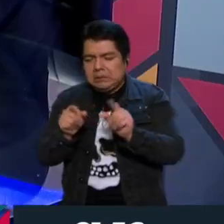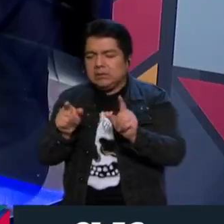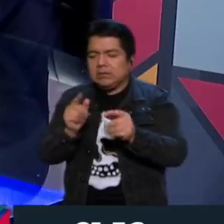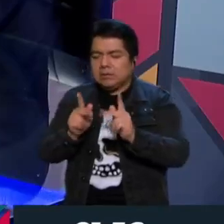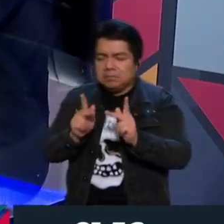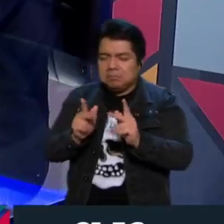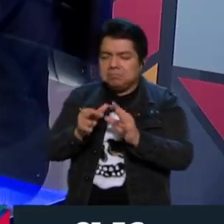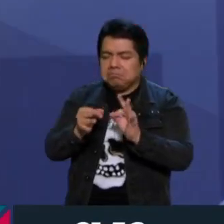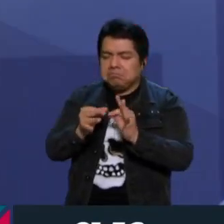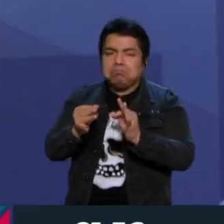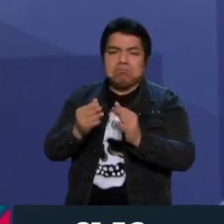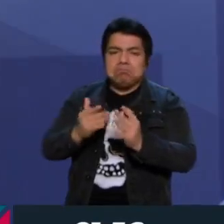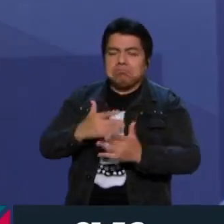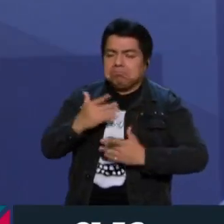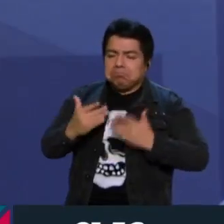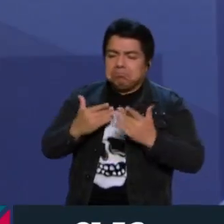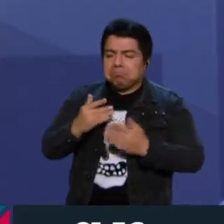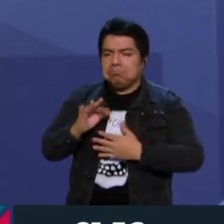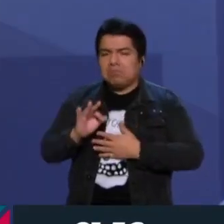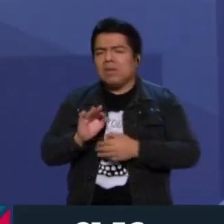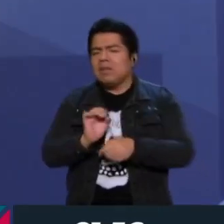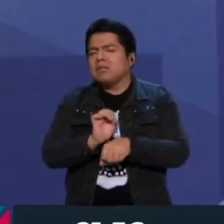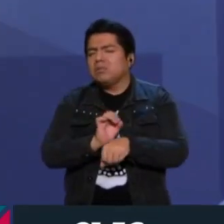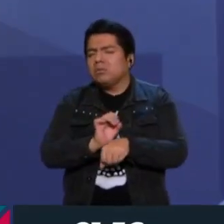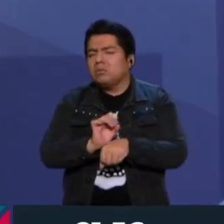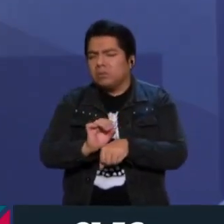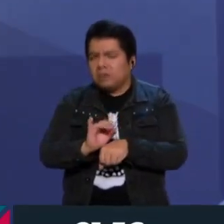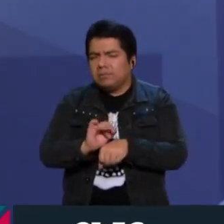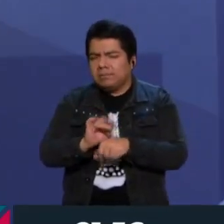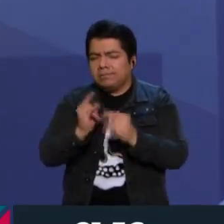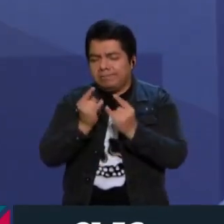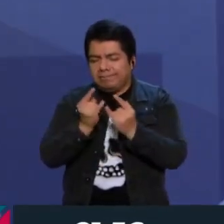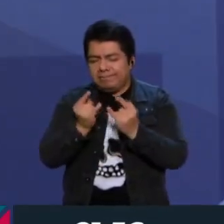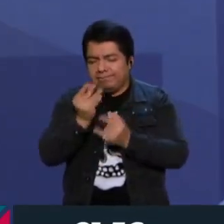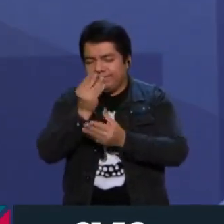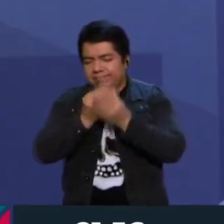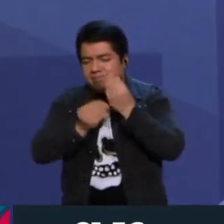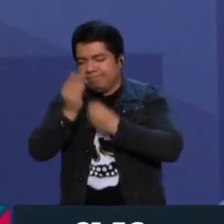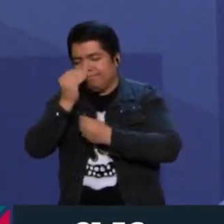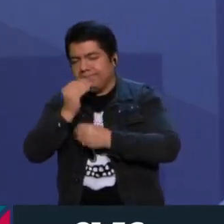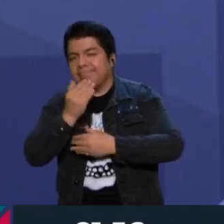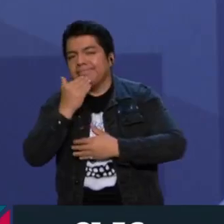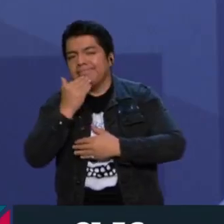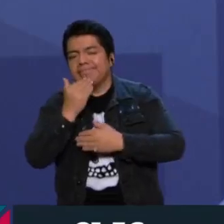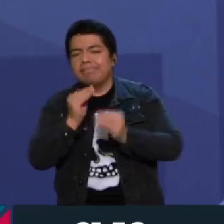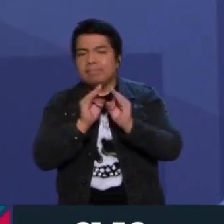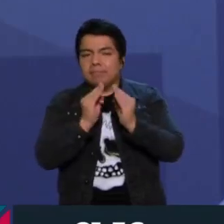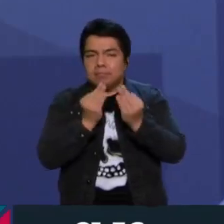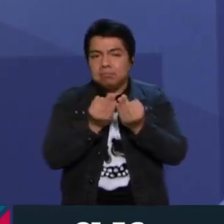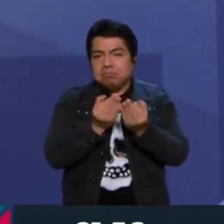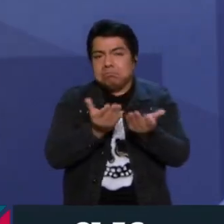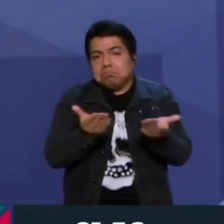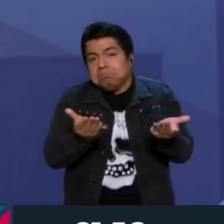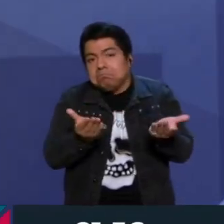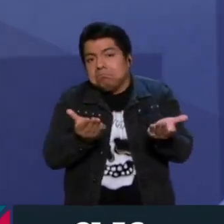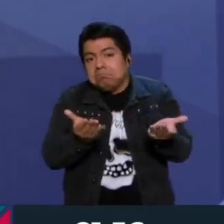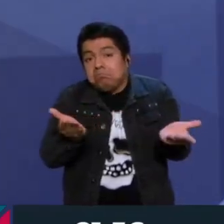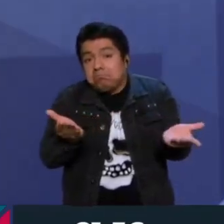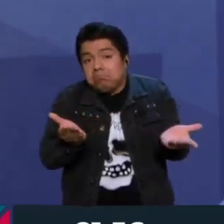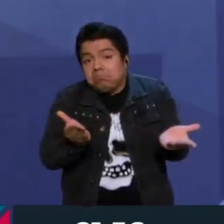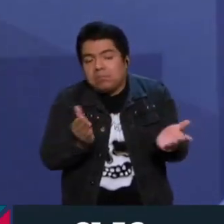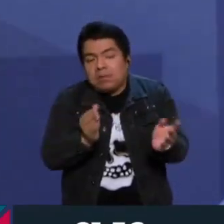entretenidos, muy light también para intentar entender la historia, pero que también es una forma de, pues, a ver,